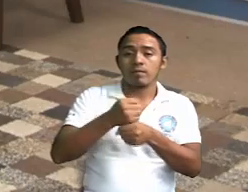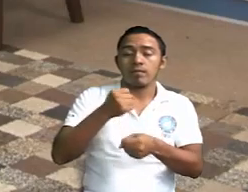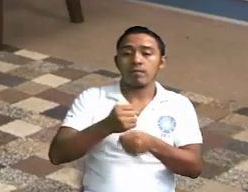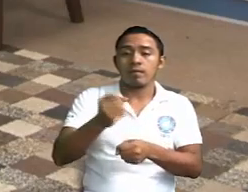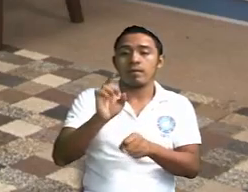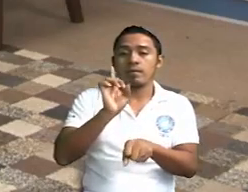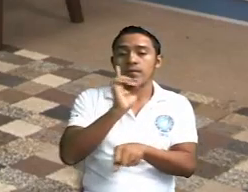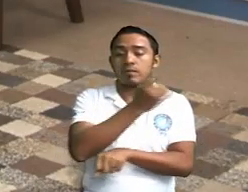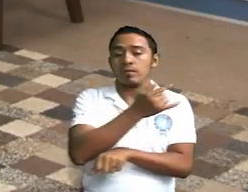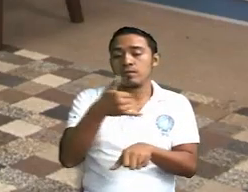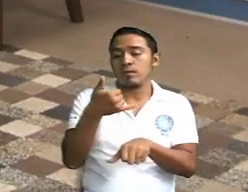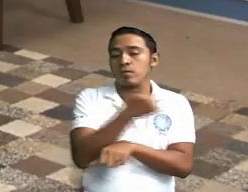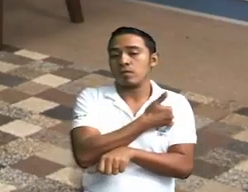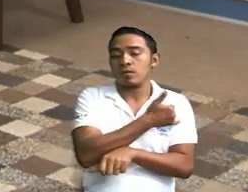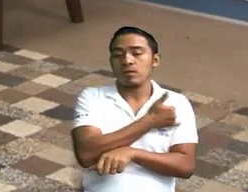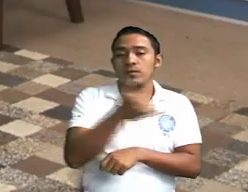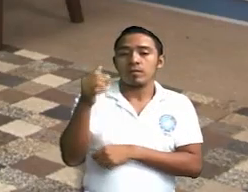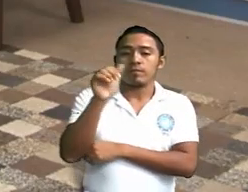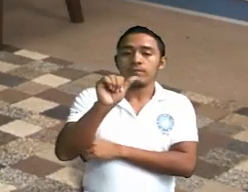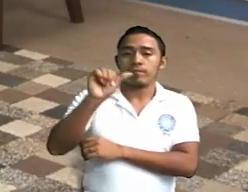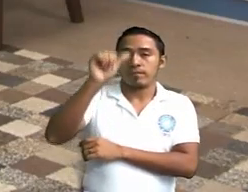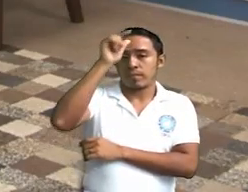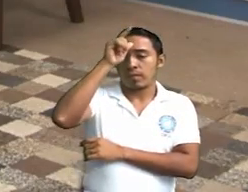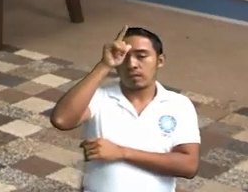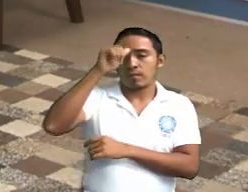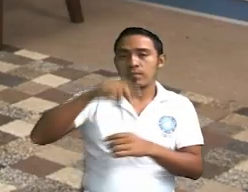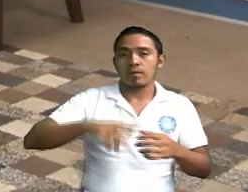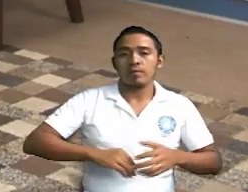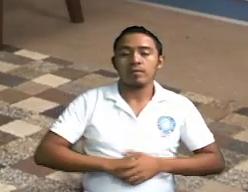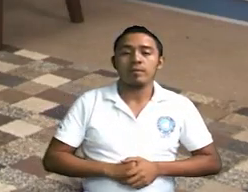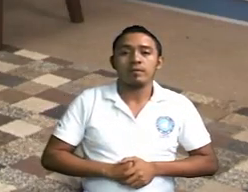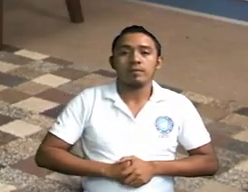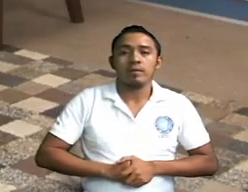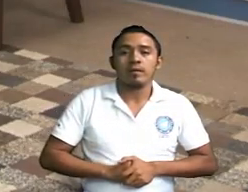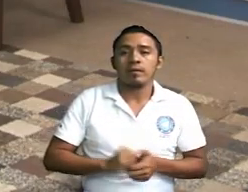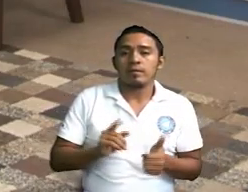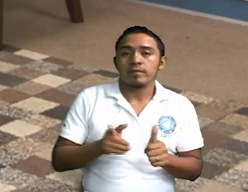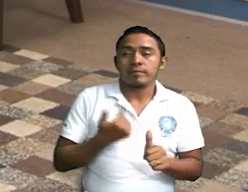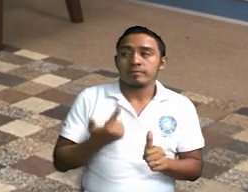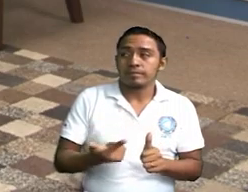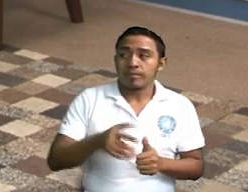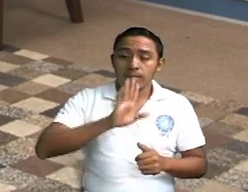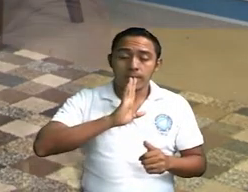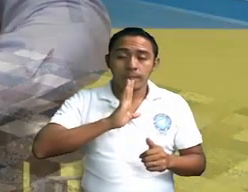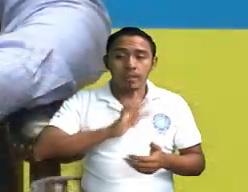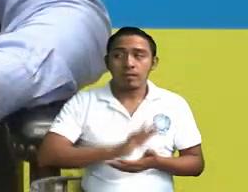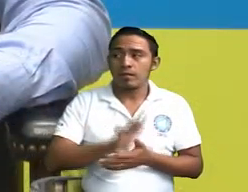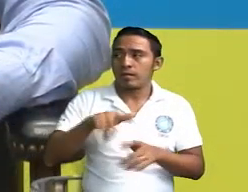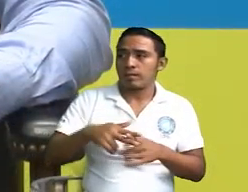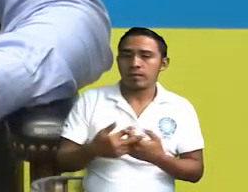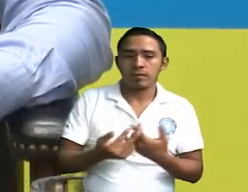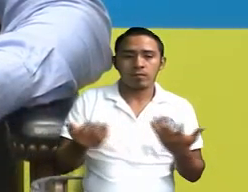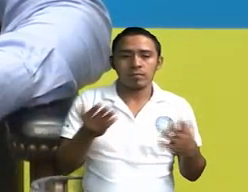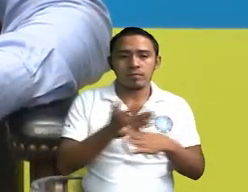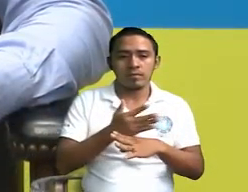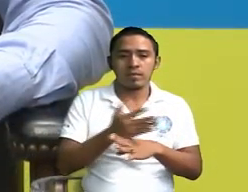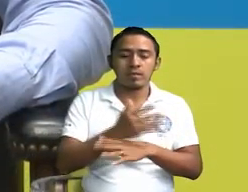Mucho gusto. Mucho gusto. Muchas gracias por la invitación al programa. Primero, doctor, para hablar, antes de hablar de las enfermedades y las lesiones en la